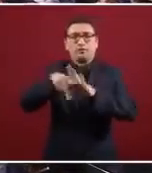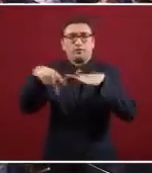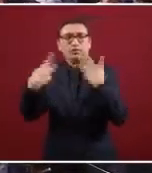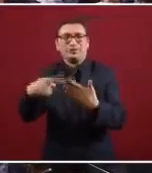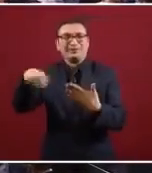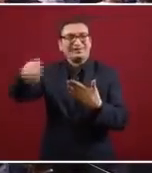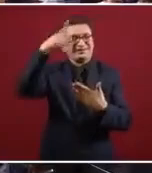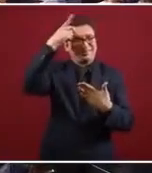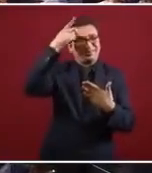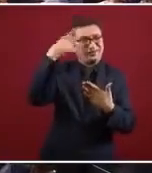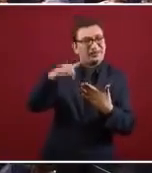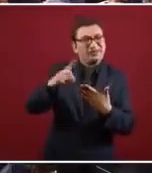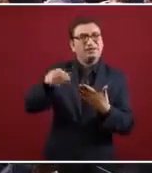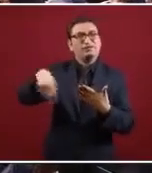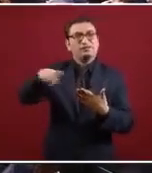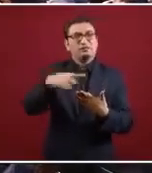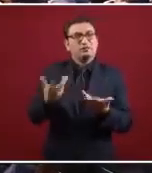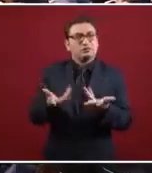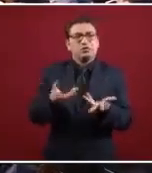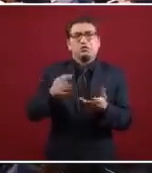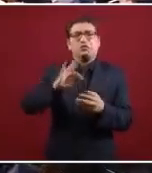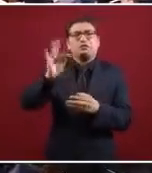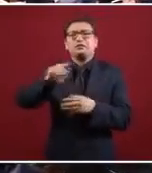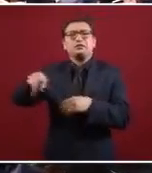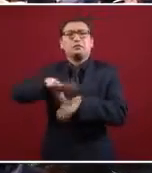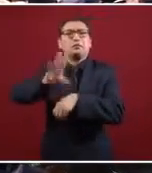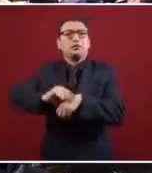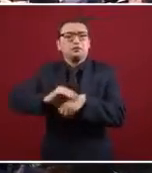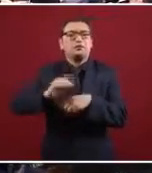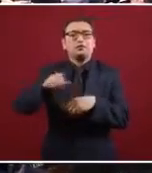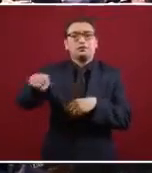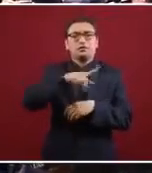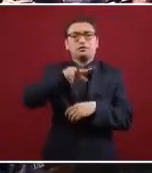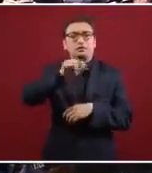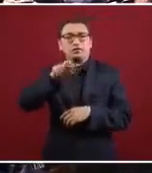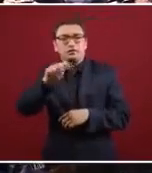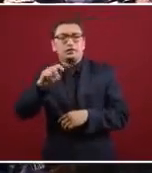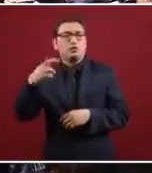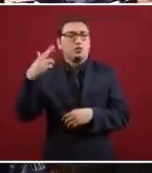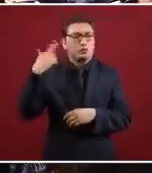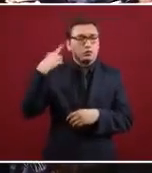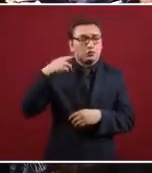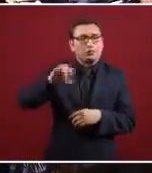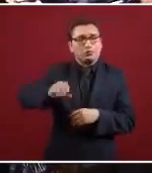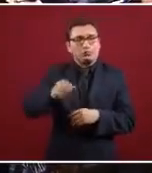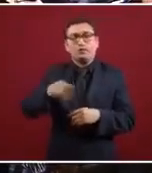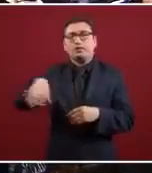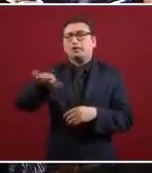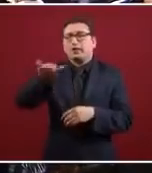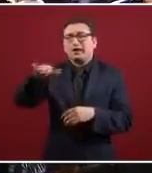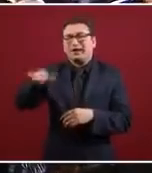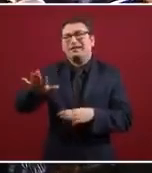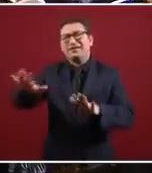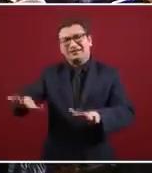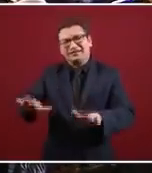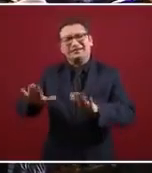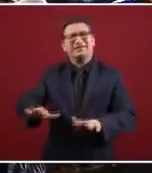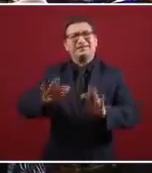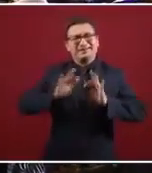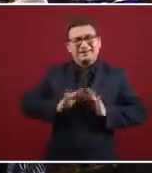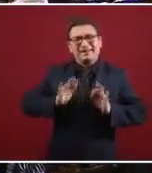o los concesionarios de radio de televisión para decirle bájale